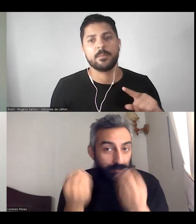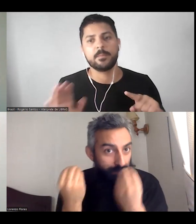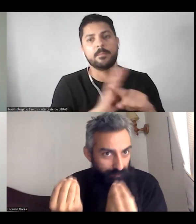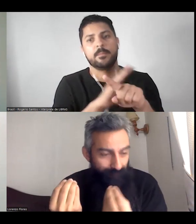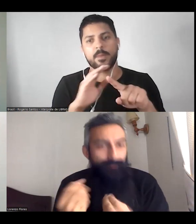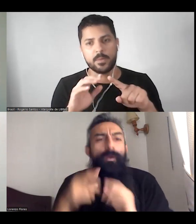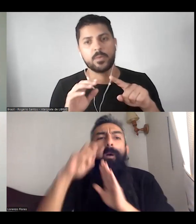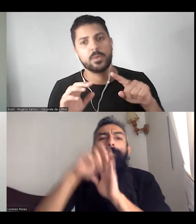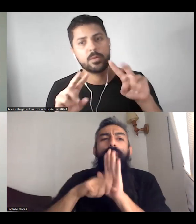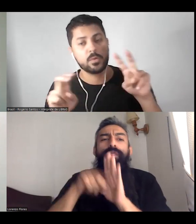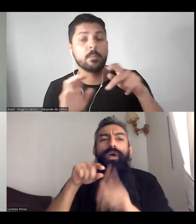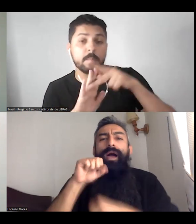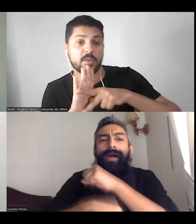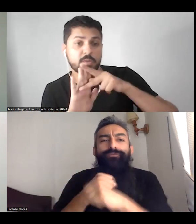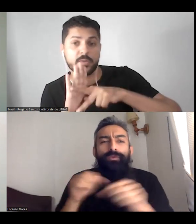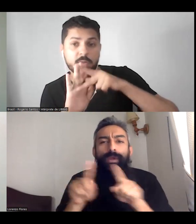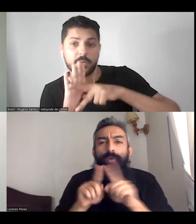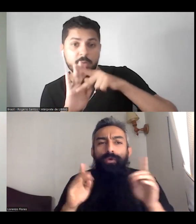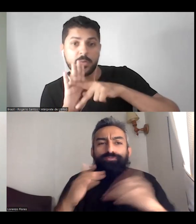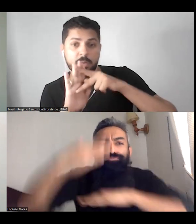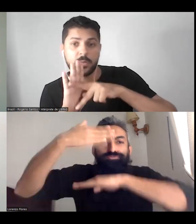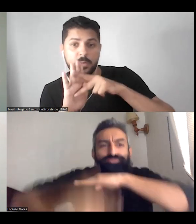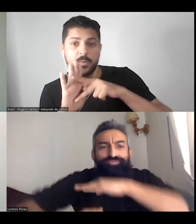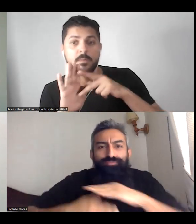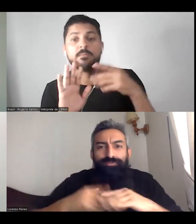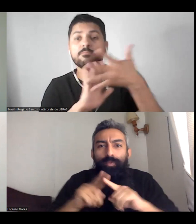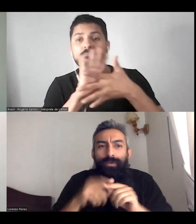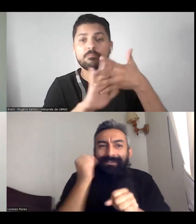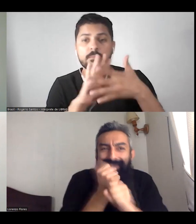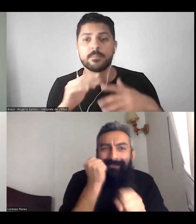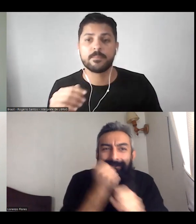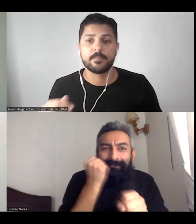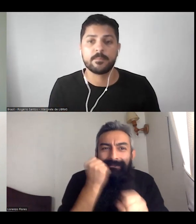el proyecto, ¿ya? Mi primera seña.